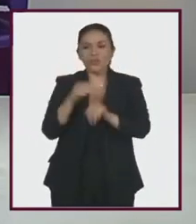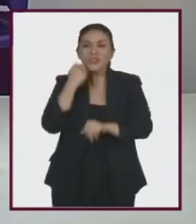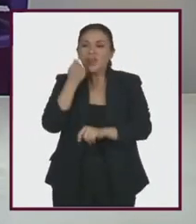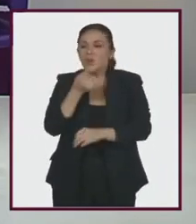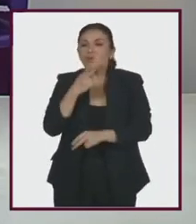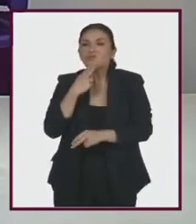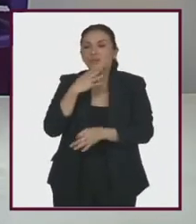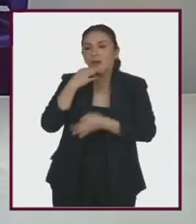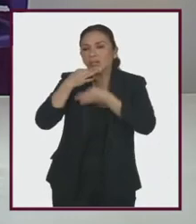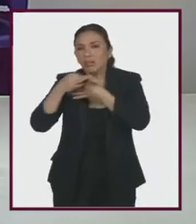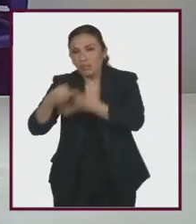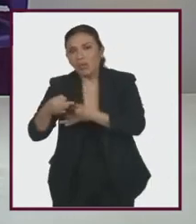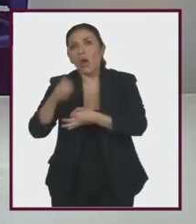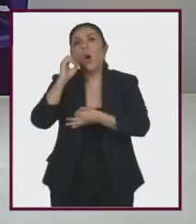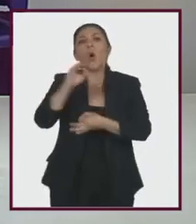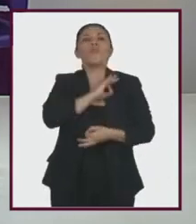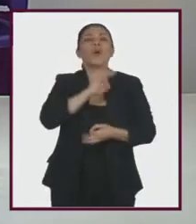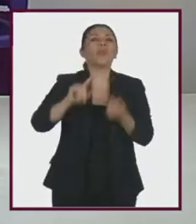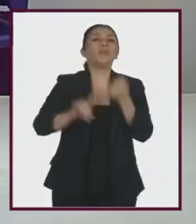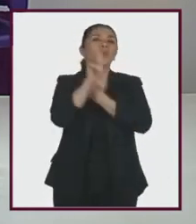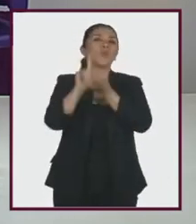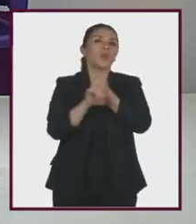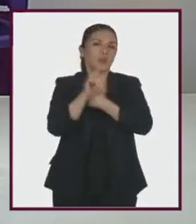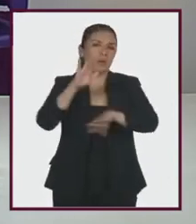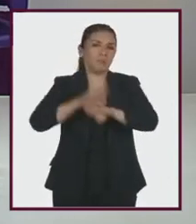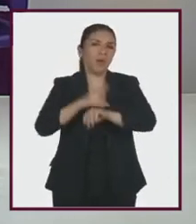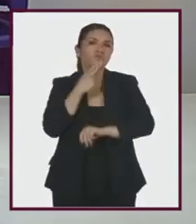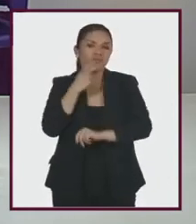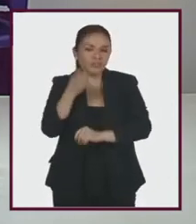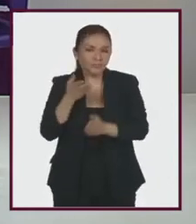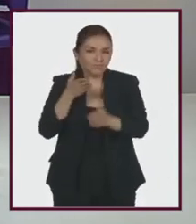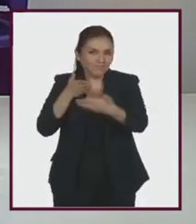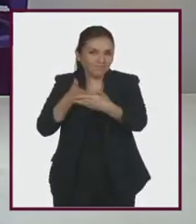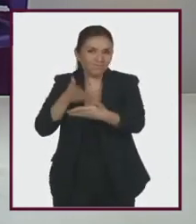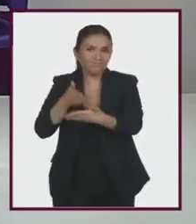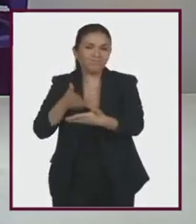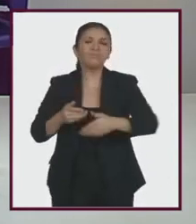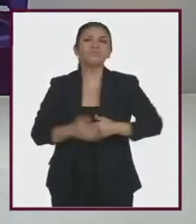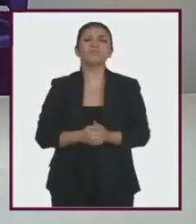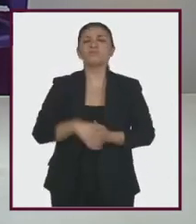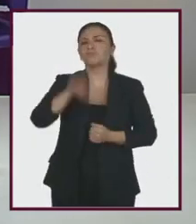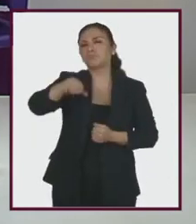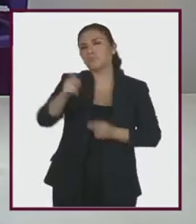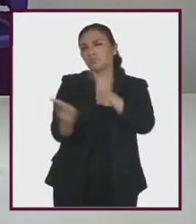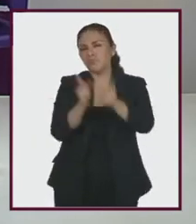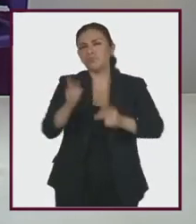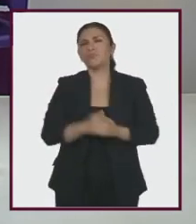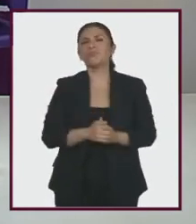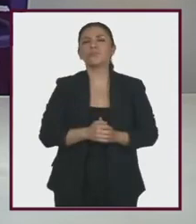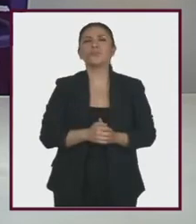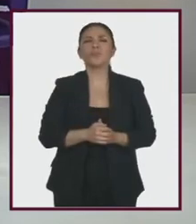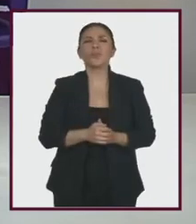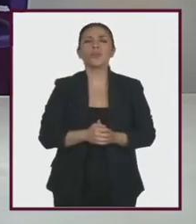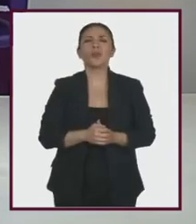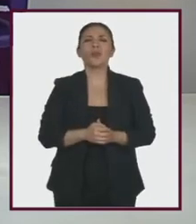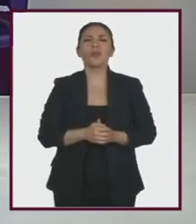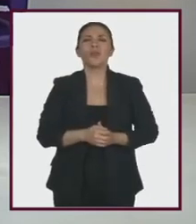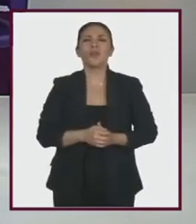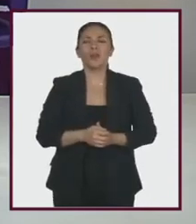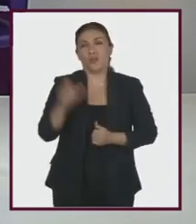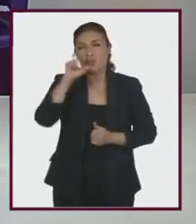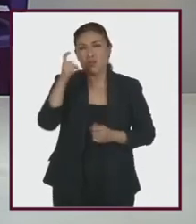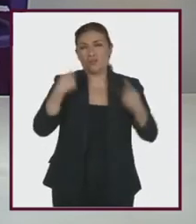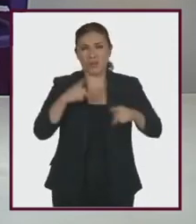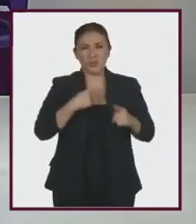no un problema de consumo de sustancias. Vaya, gracias doctora. ¿Cuáles son las principales consecuencias del consumo de